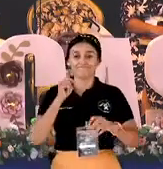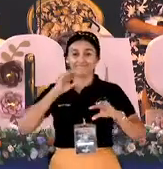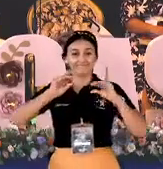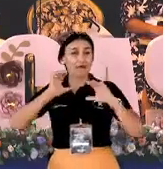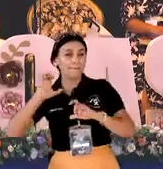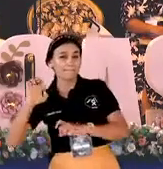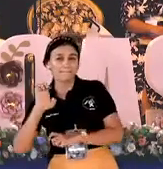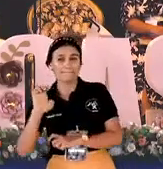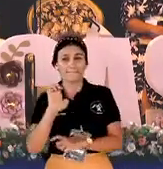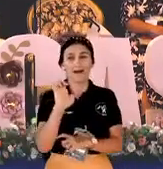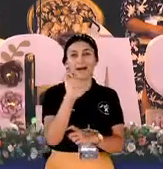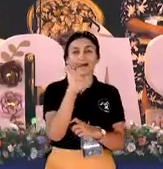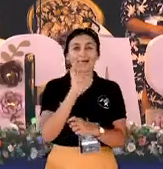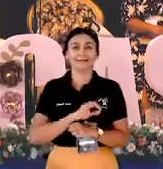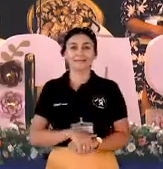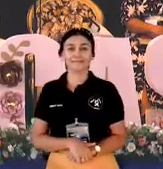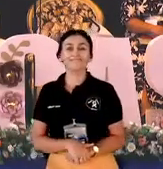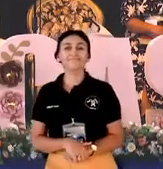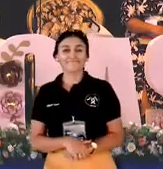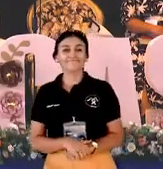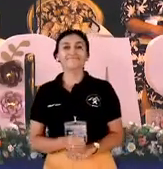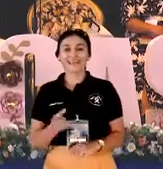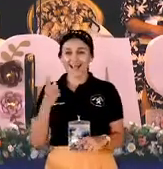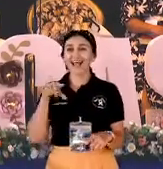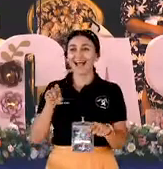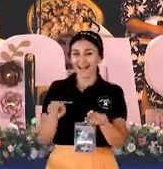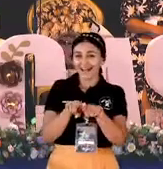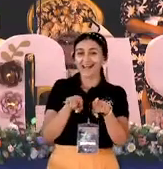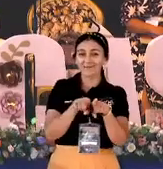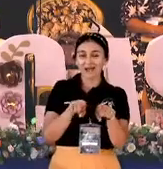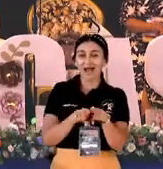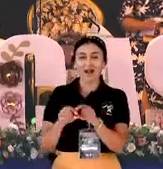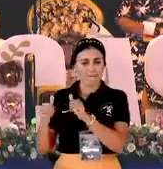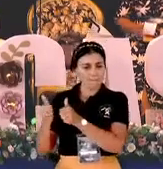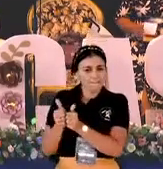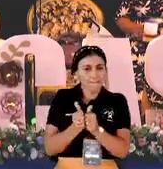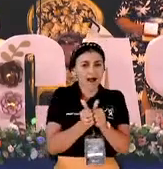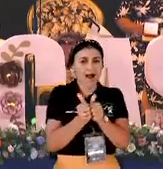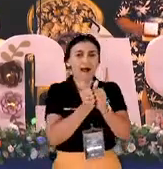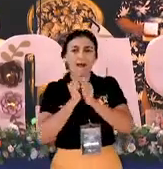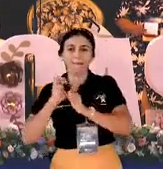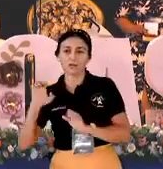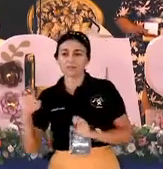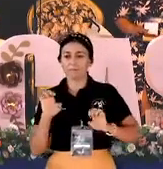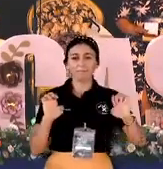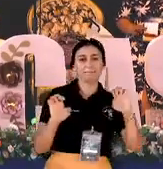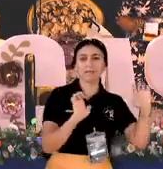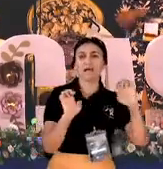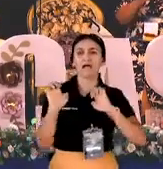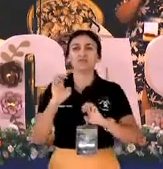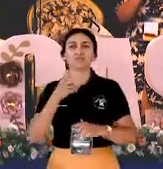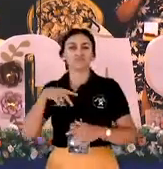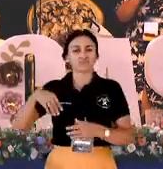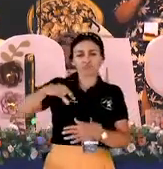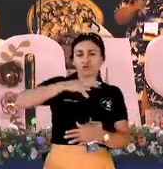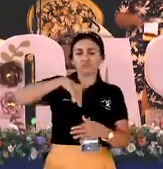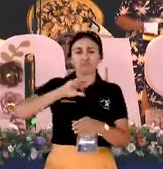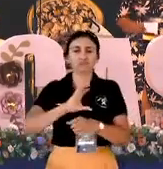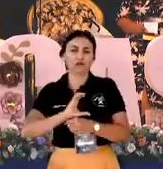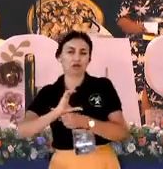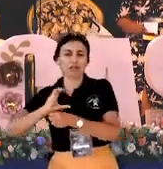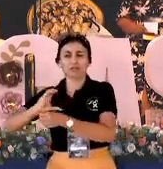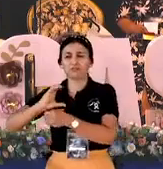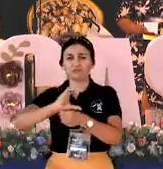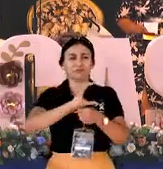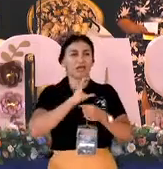con esmero. Claro que sí, hermanos míos, vamos como mensajeros por San Luis y Trinidad y todos estos